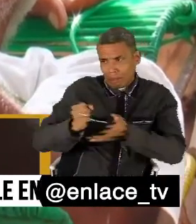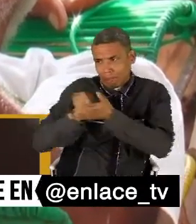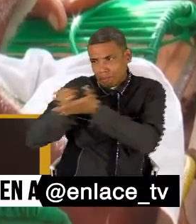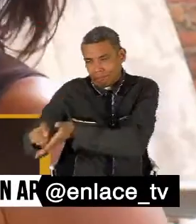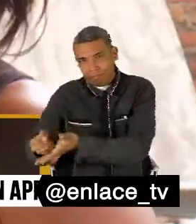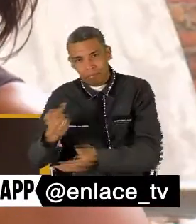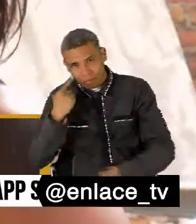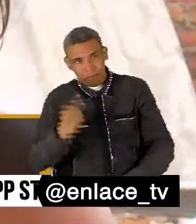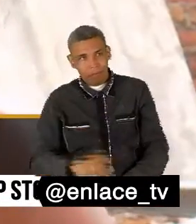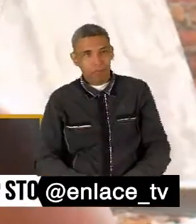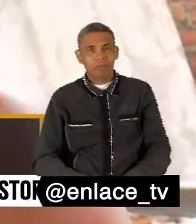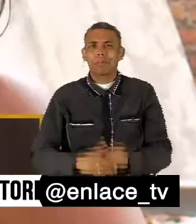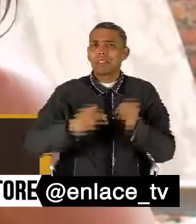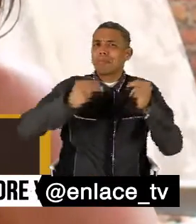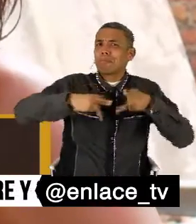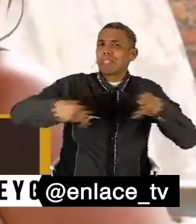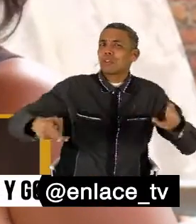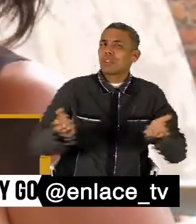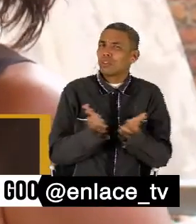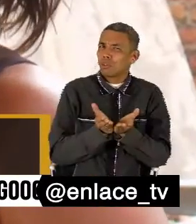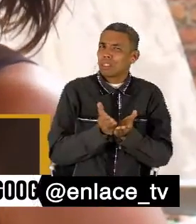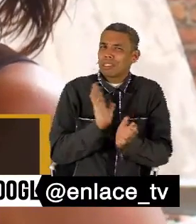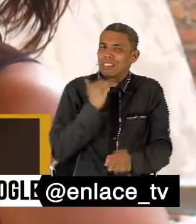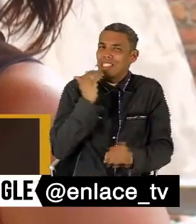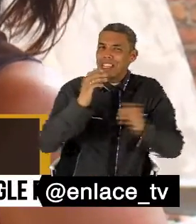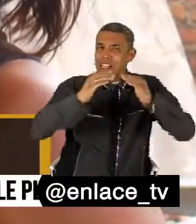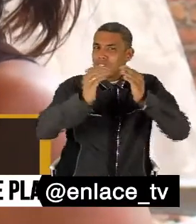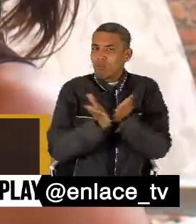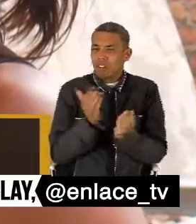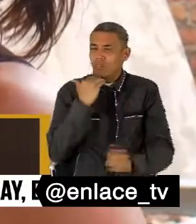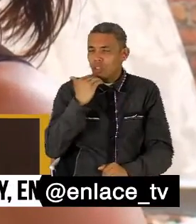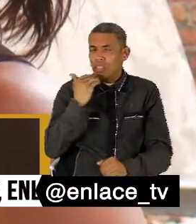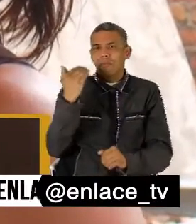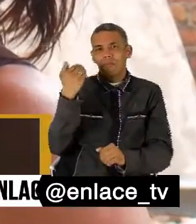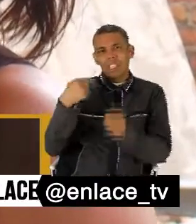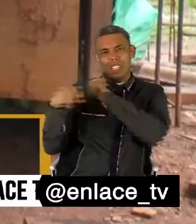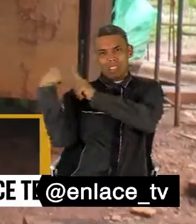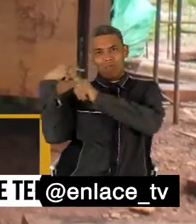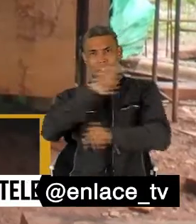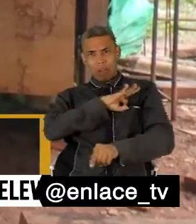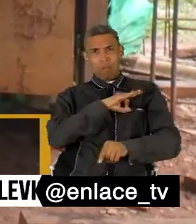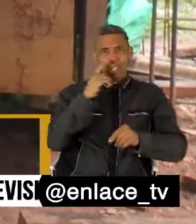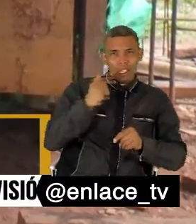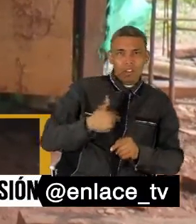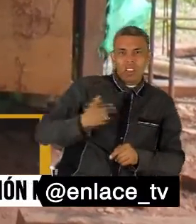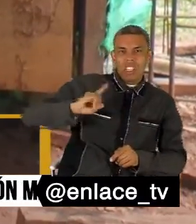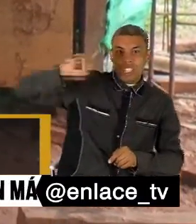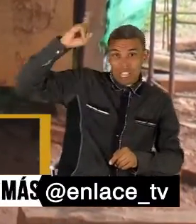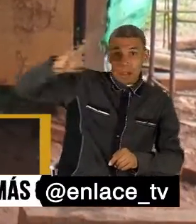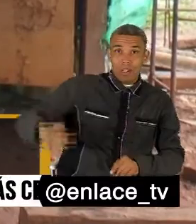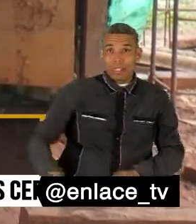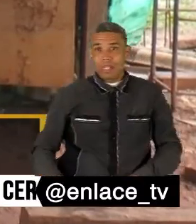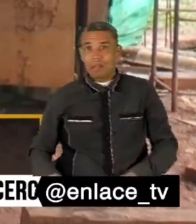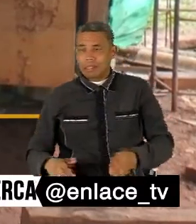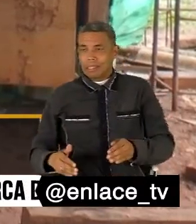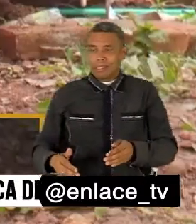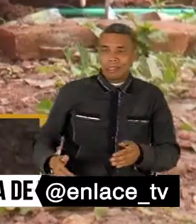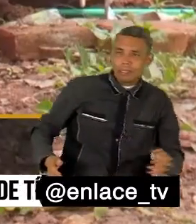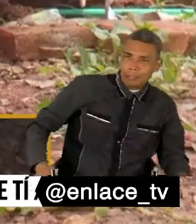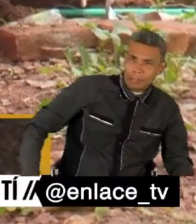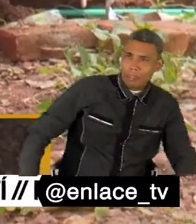pareja. Los estudiantes de, no sé de dónde son, pero colaboraron el sábado con unas tablas, le regalaron machimbre. Se le agradece mucho a